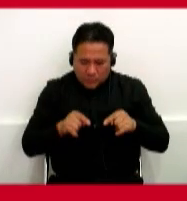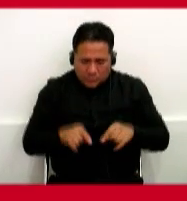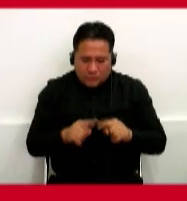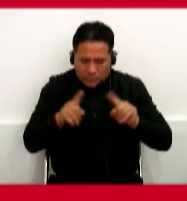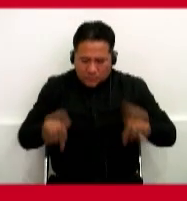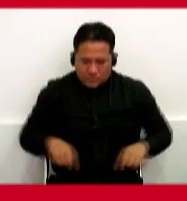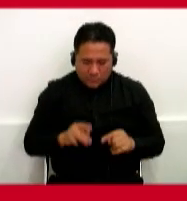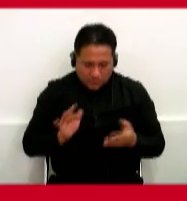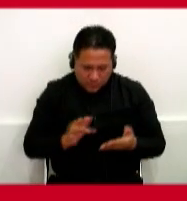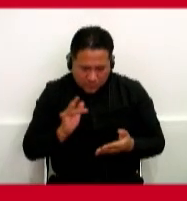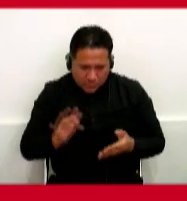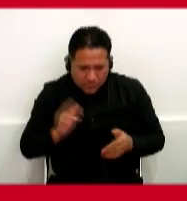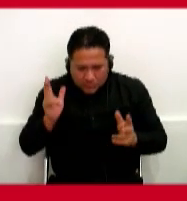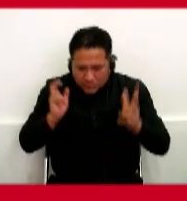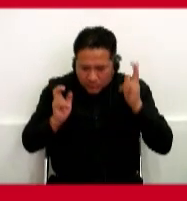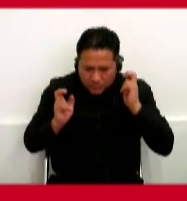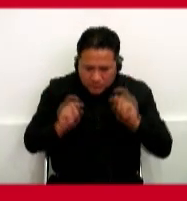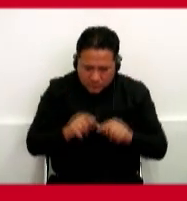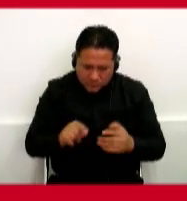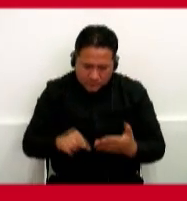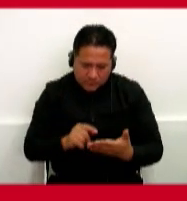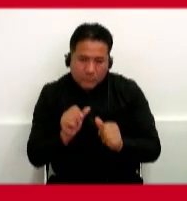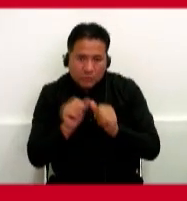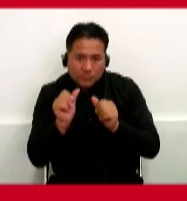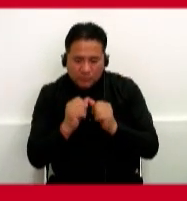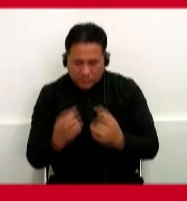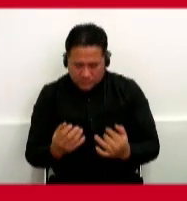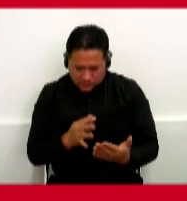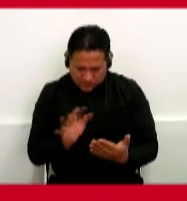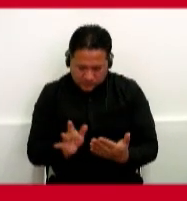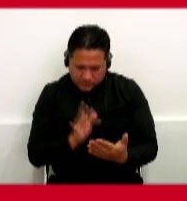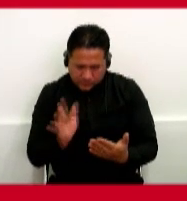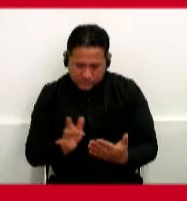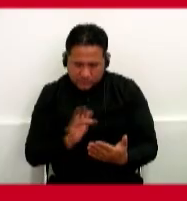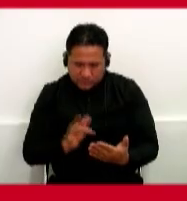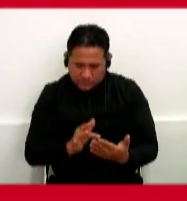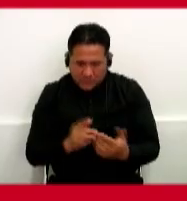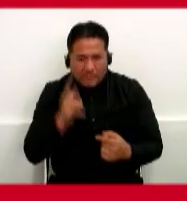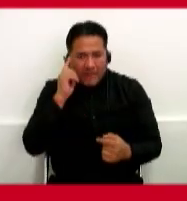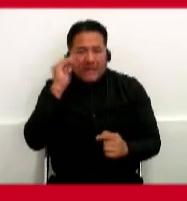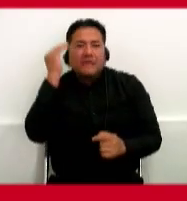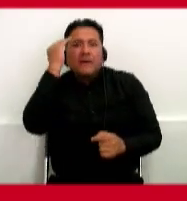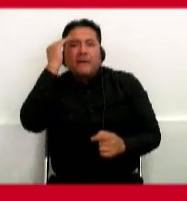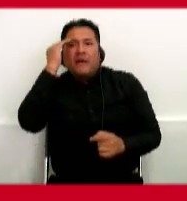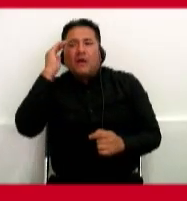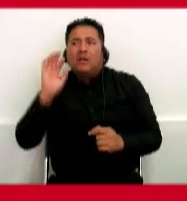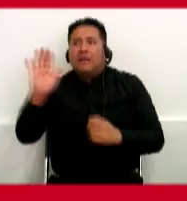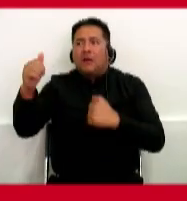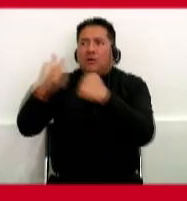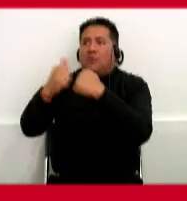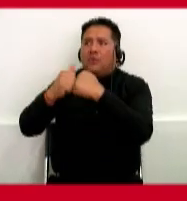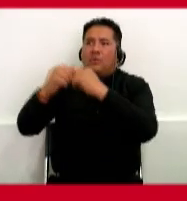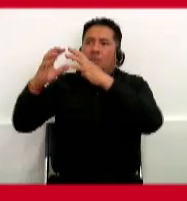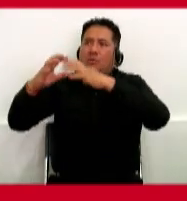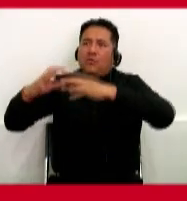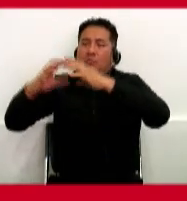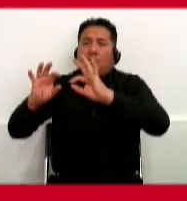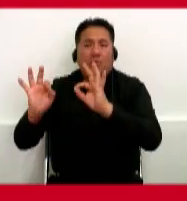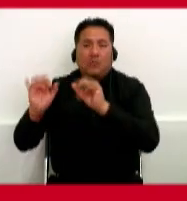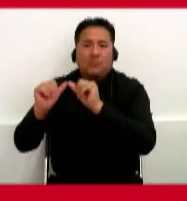y las lecturas de la información lo realizamos de forma digital y también de forma más visual, que fue sonora y